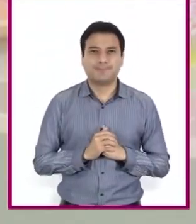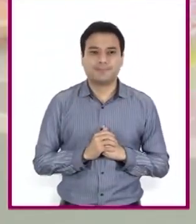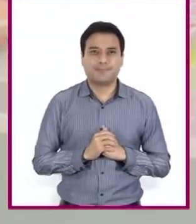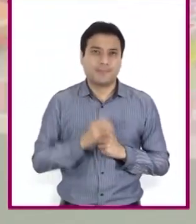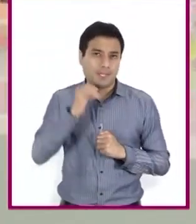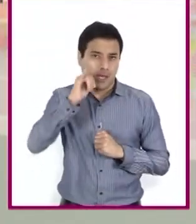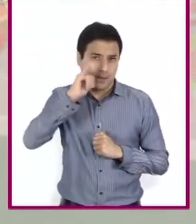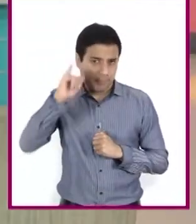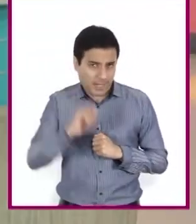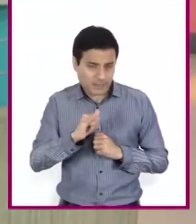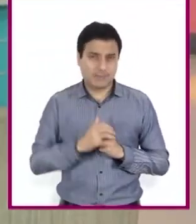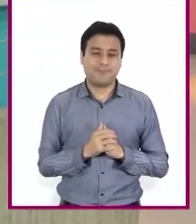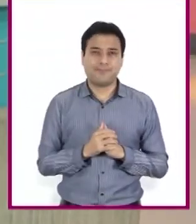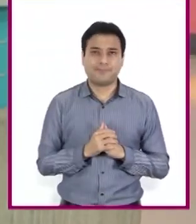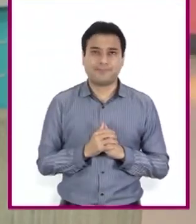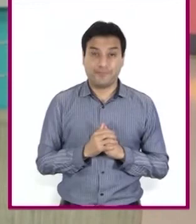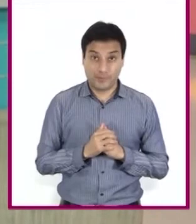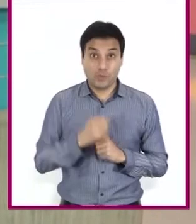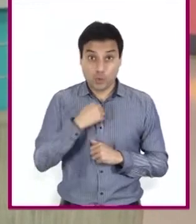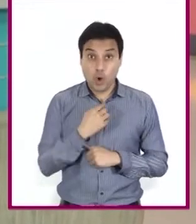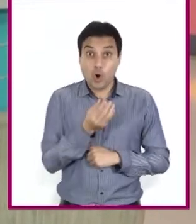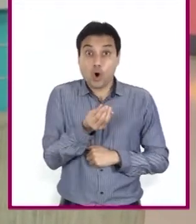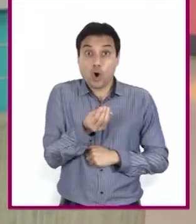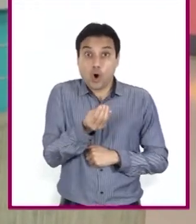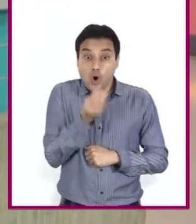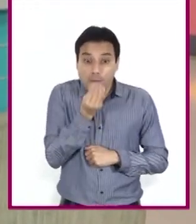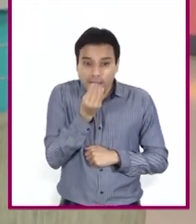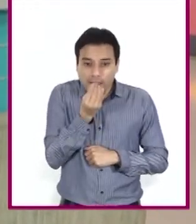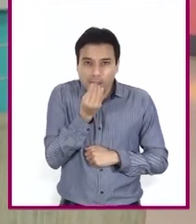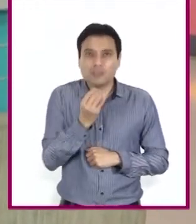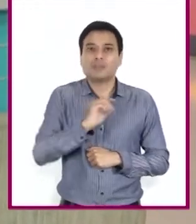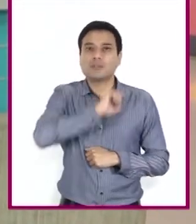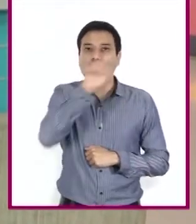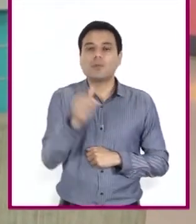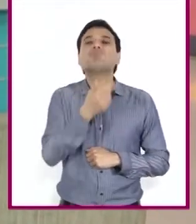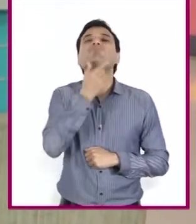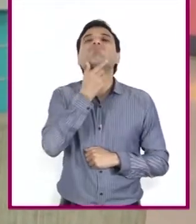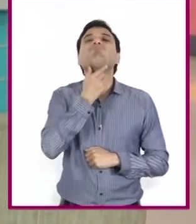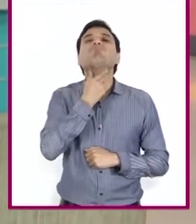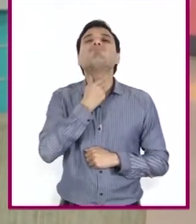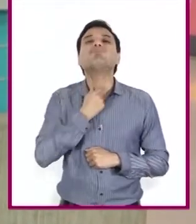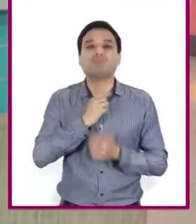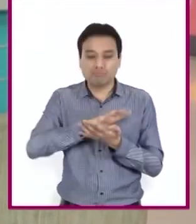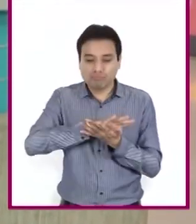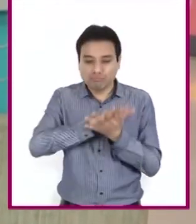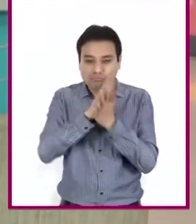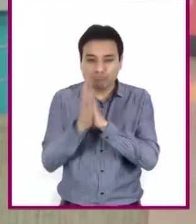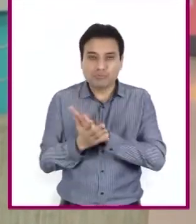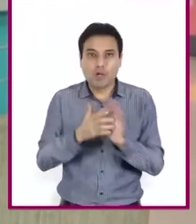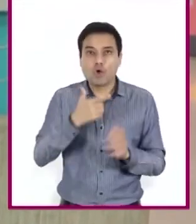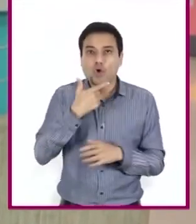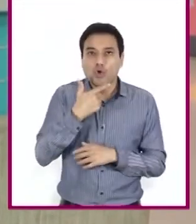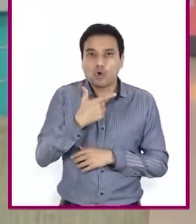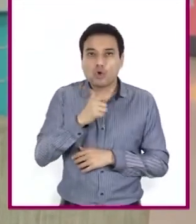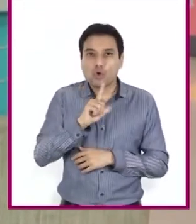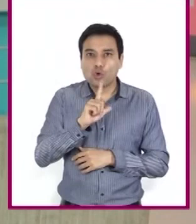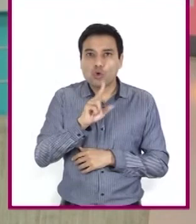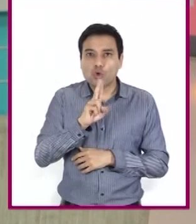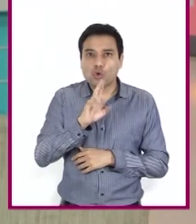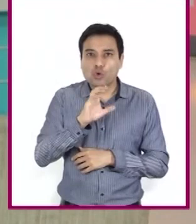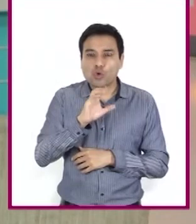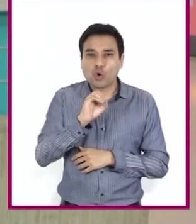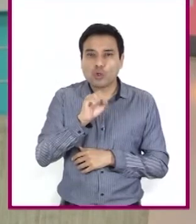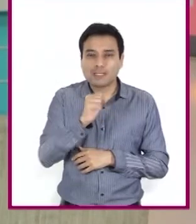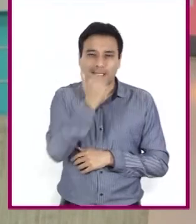pasta. Al ser ingeridos, se transforman en glucosa, comúnmente llamada azúcar, que